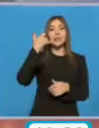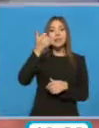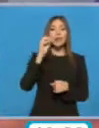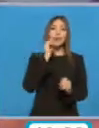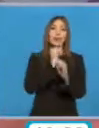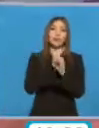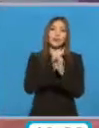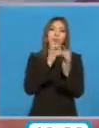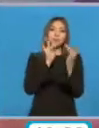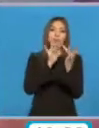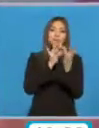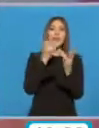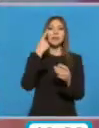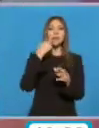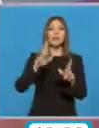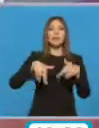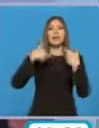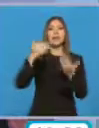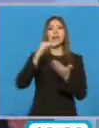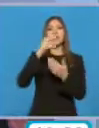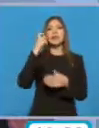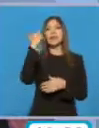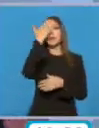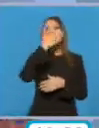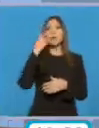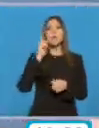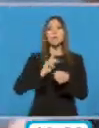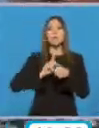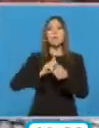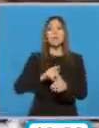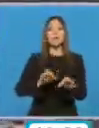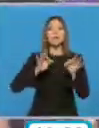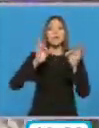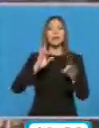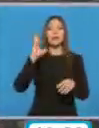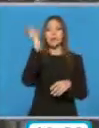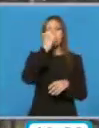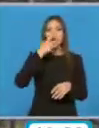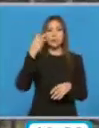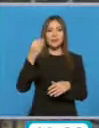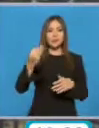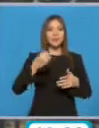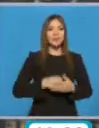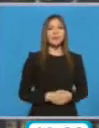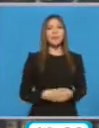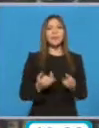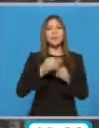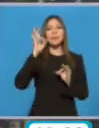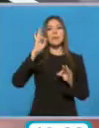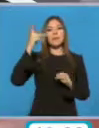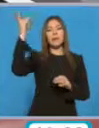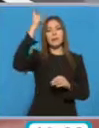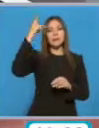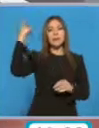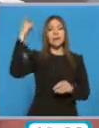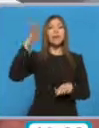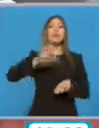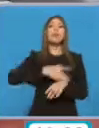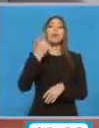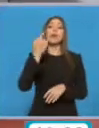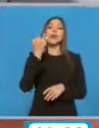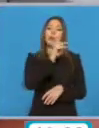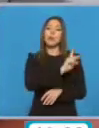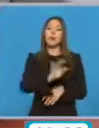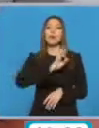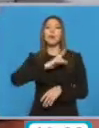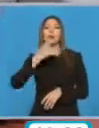maravilloso producto que nos va a dejar la piel preciosa. De princesas. Eso, muy Y bien, de Eloísa. príncipes. Y de Gracias. príncipes, porque es para hombres y